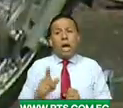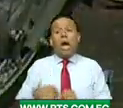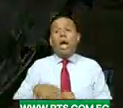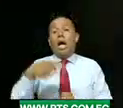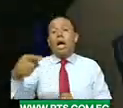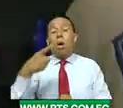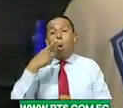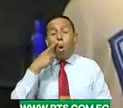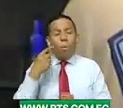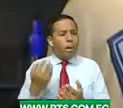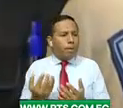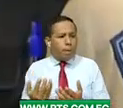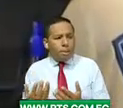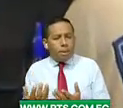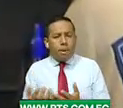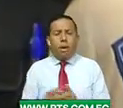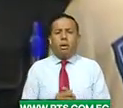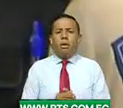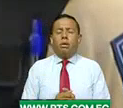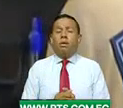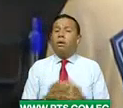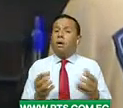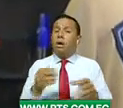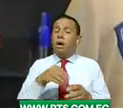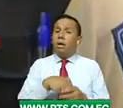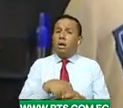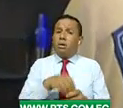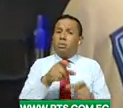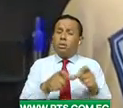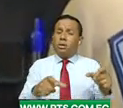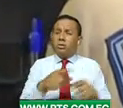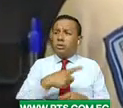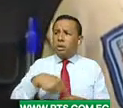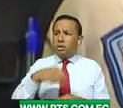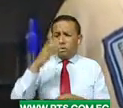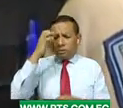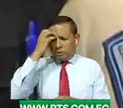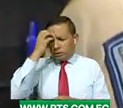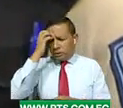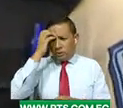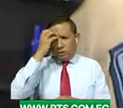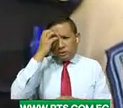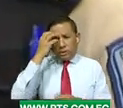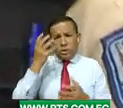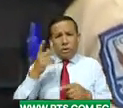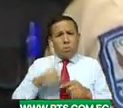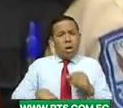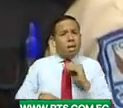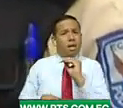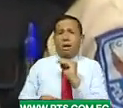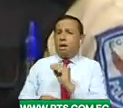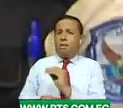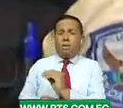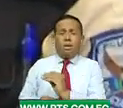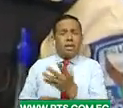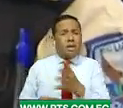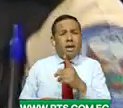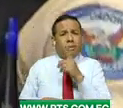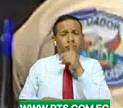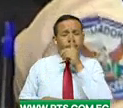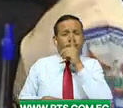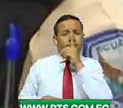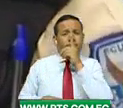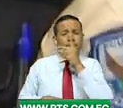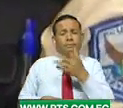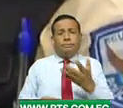exterior. El momento del susto, no pudieron obviamente activar el botón, por lo que se les pidió que se enlacen con otro